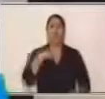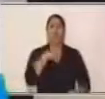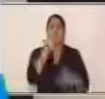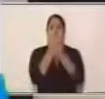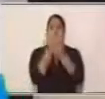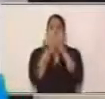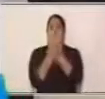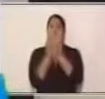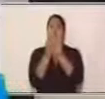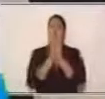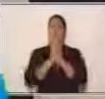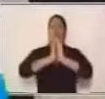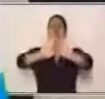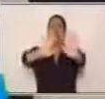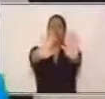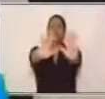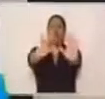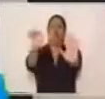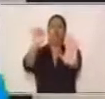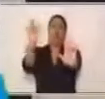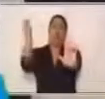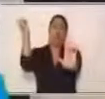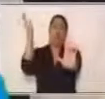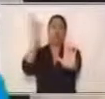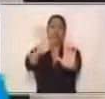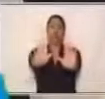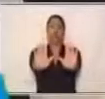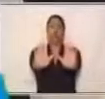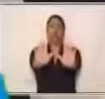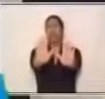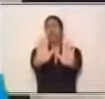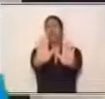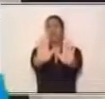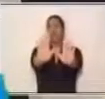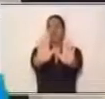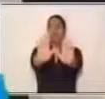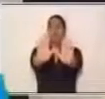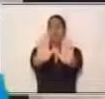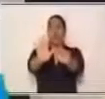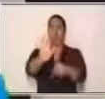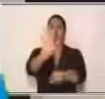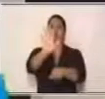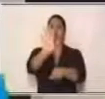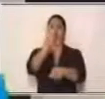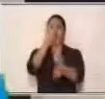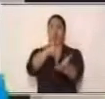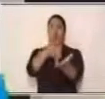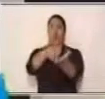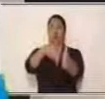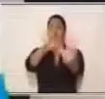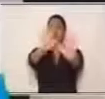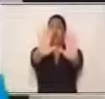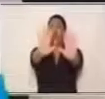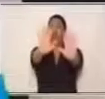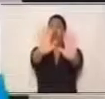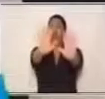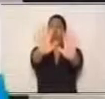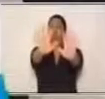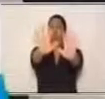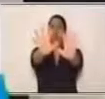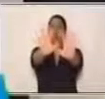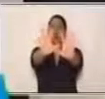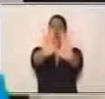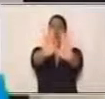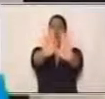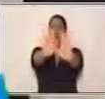Muy bien. Vamos a abrir y cerrar. Voy a hacer 5 repeticiones. Hagámoslo.